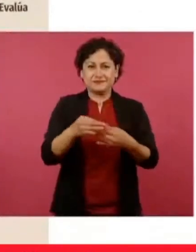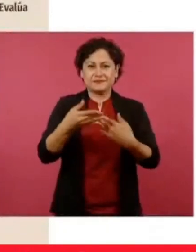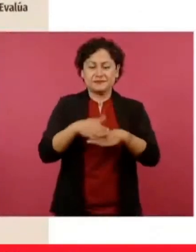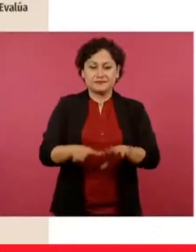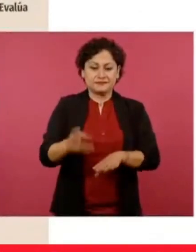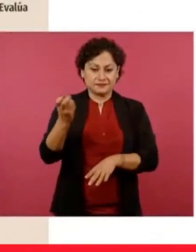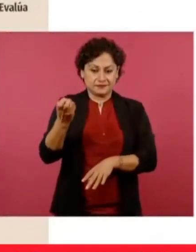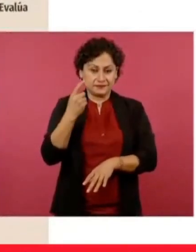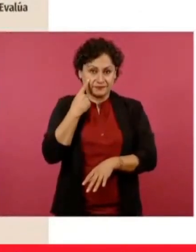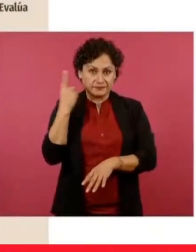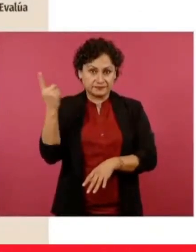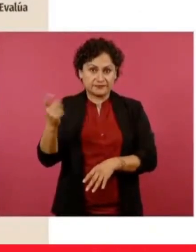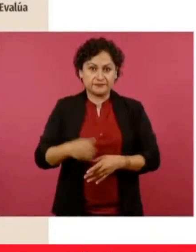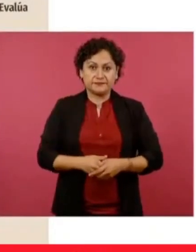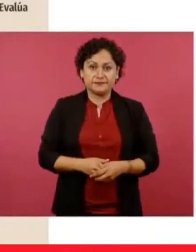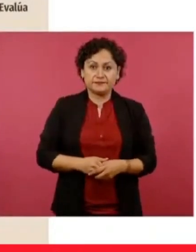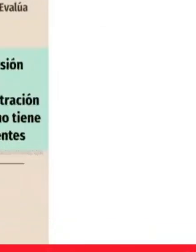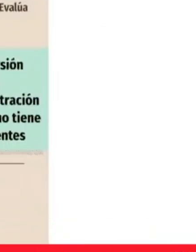campaña que hubo